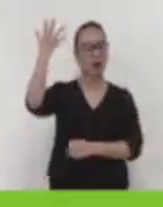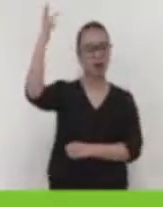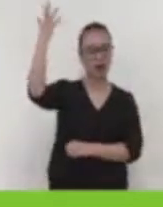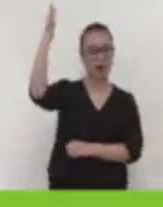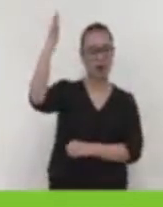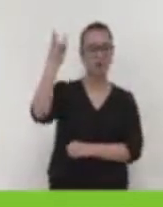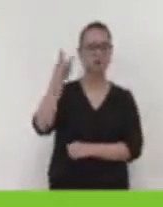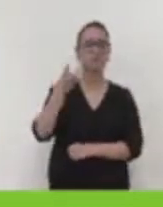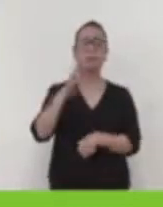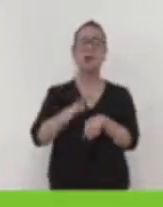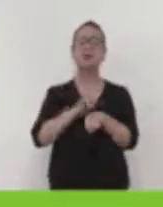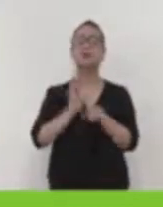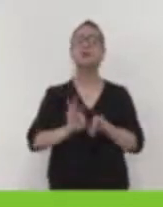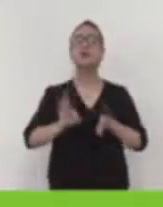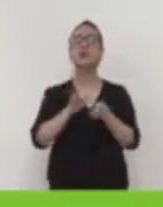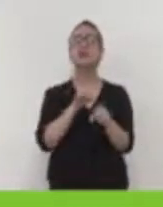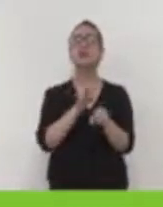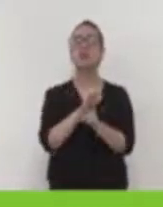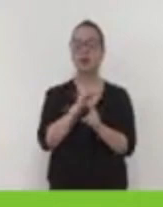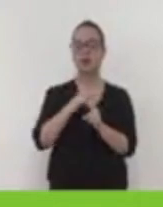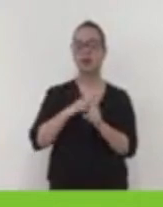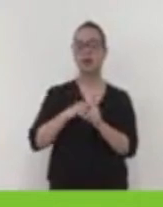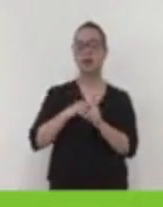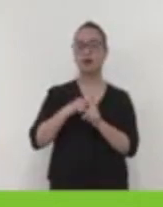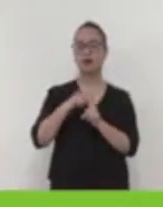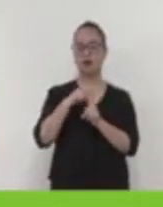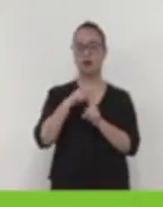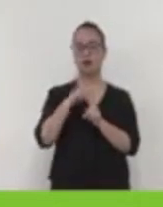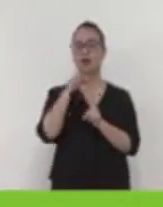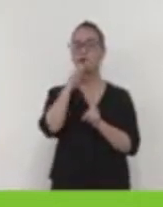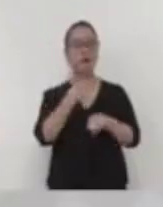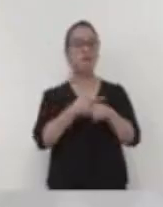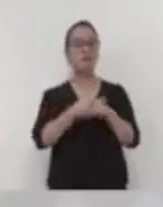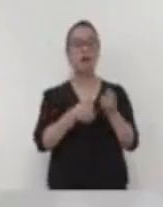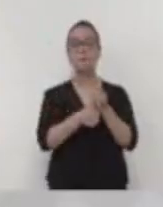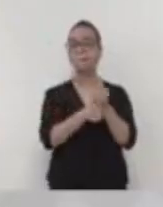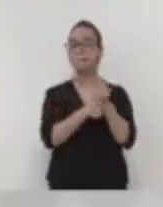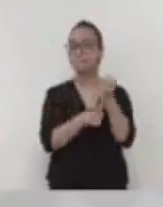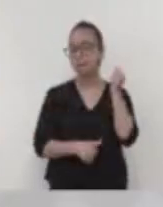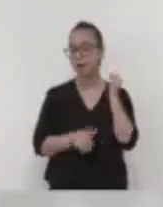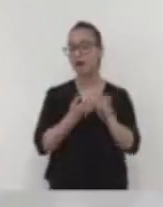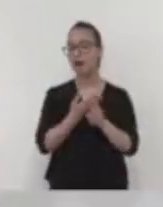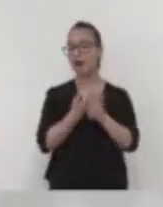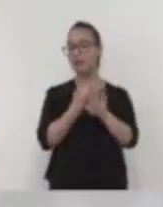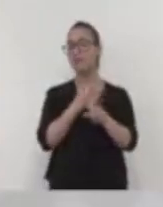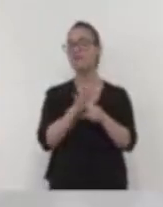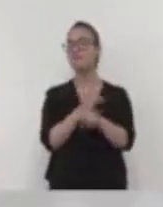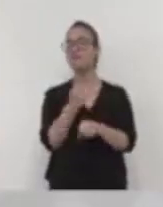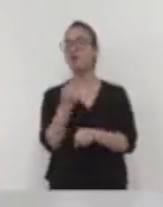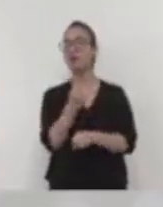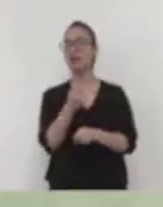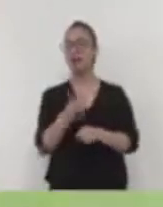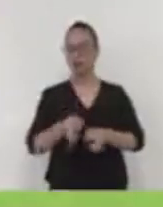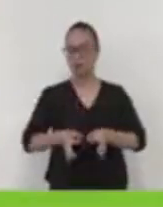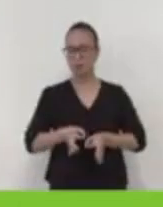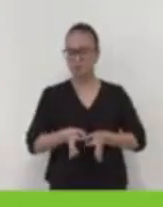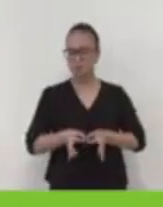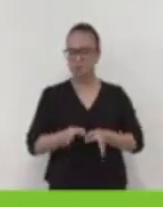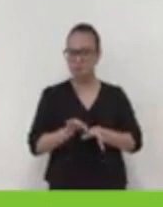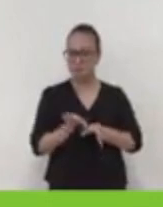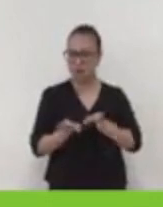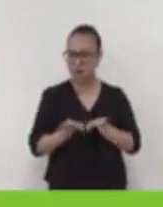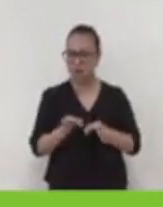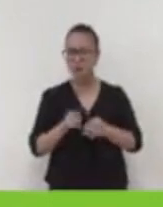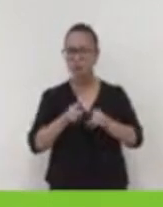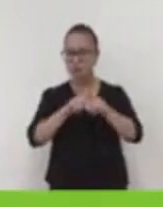elevan los casos de insolación calambres y golpes de calor el titular de la secretaría de salud Daniela Costa